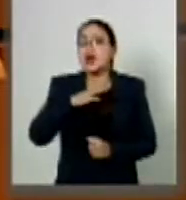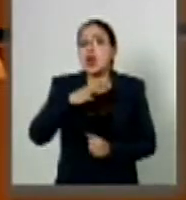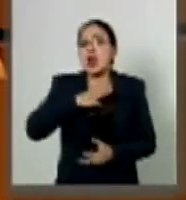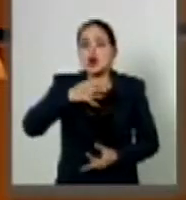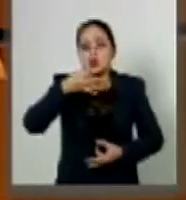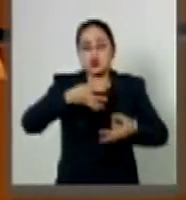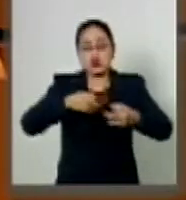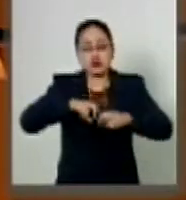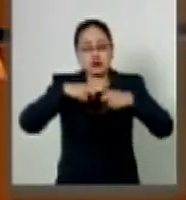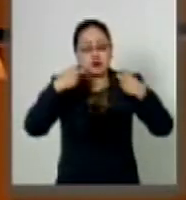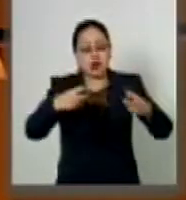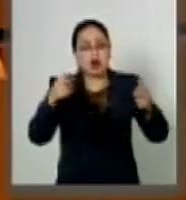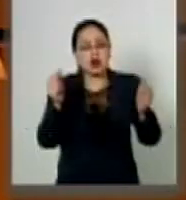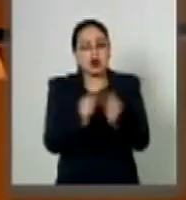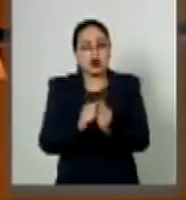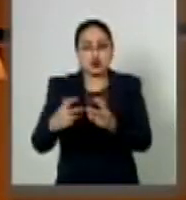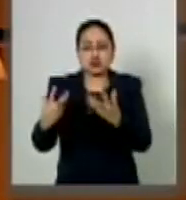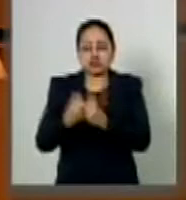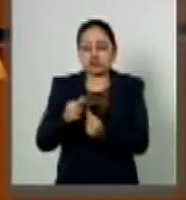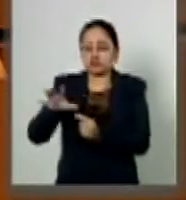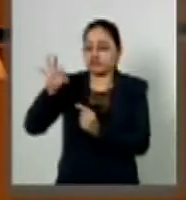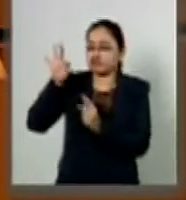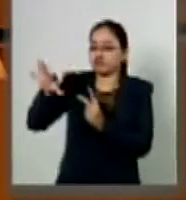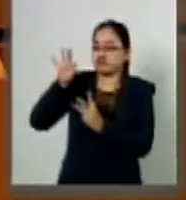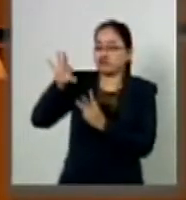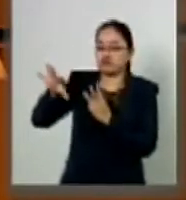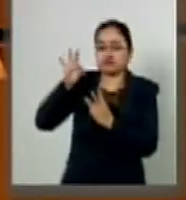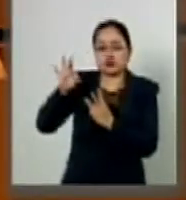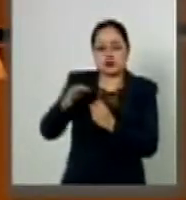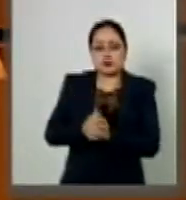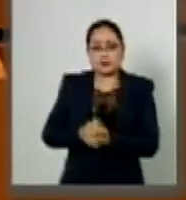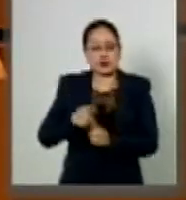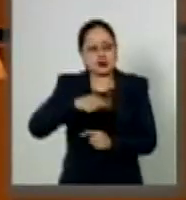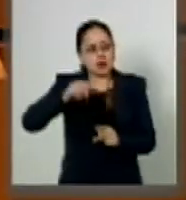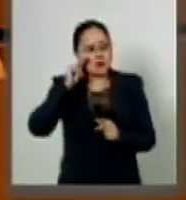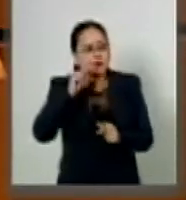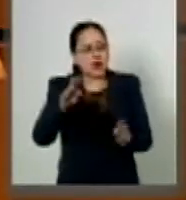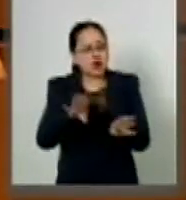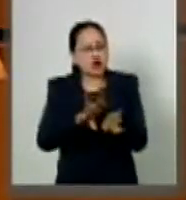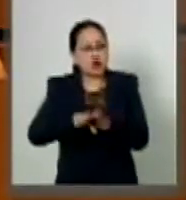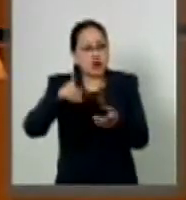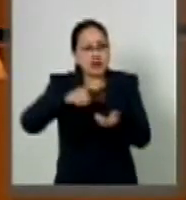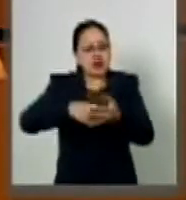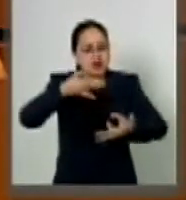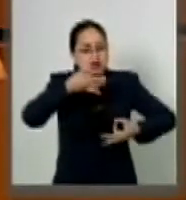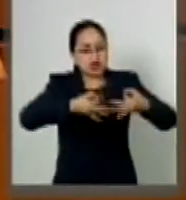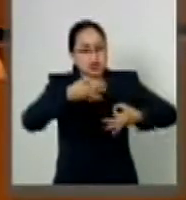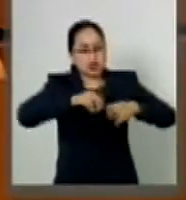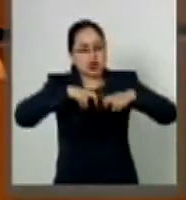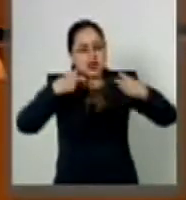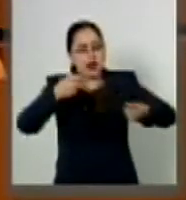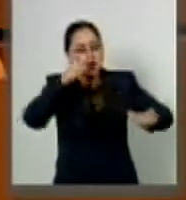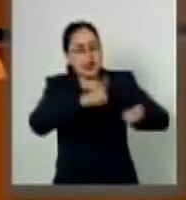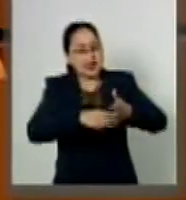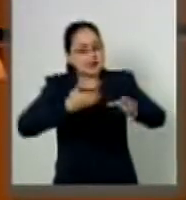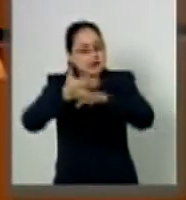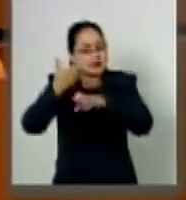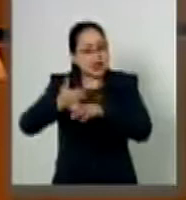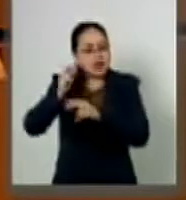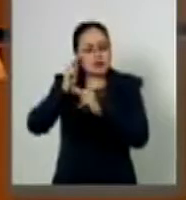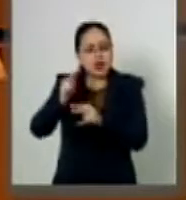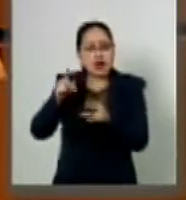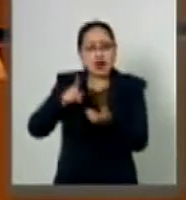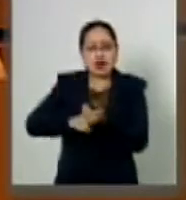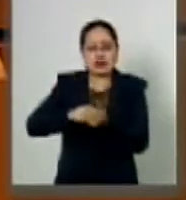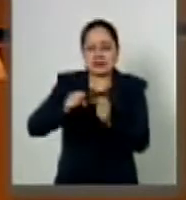tribunal de absoluta consigna. Ustedes pueden checar el récord de los tribunales locales en las revisiones que tuvieron en las